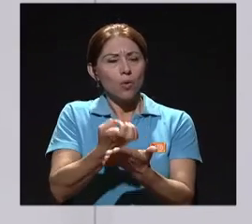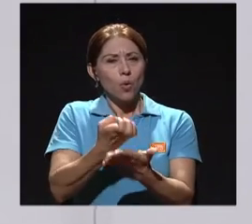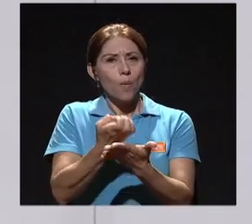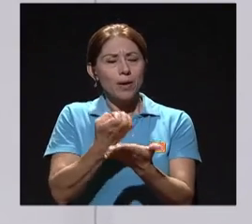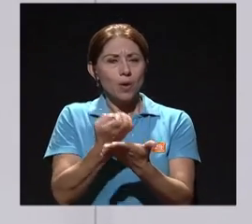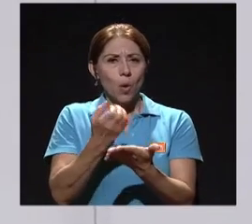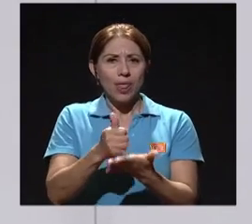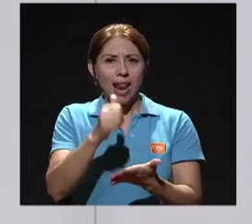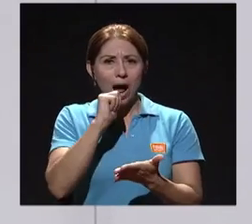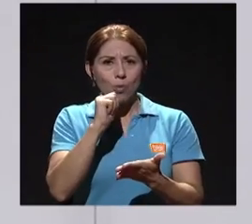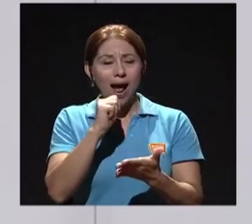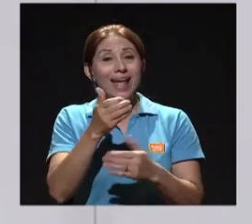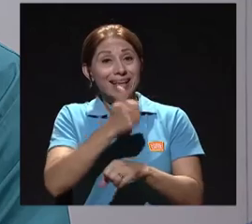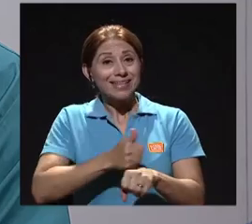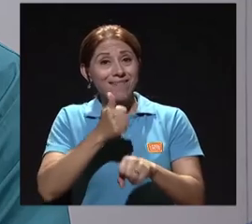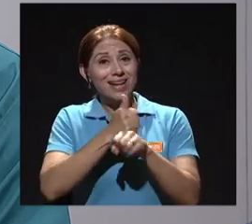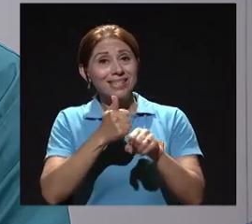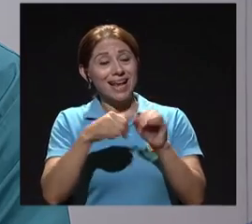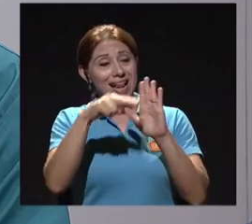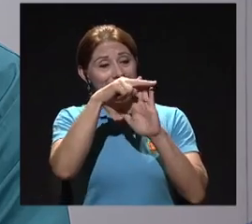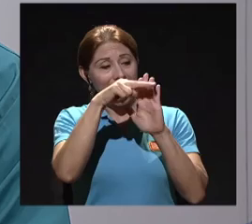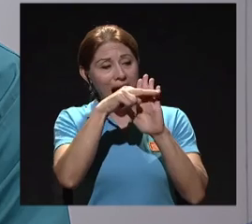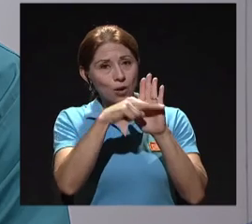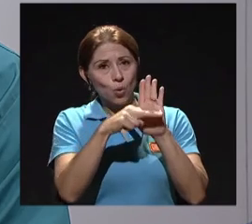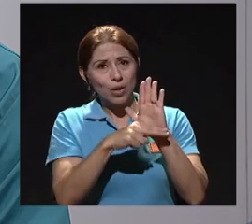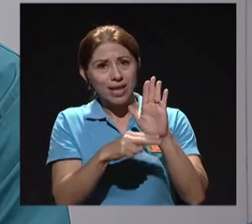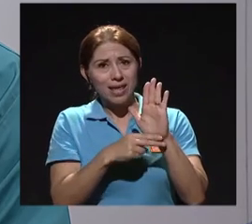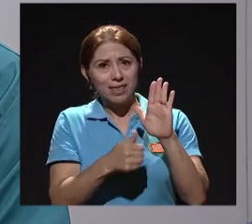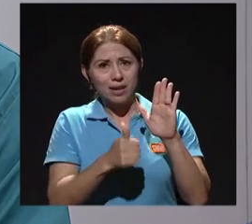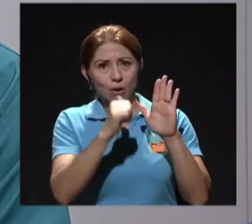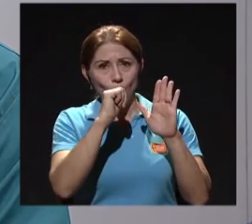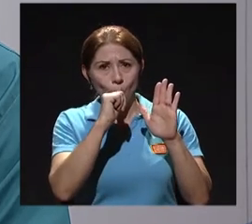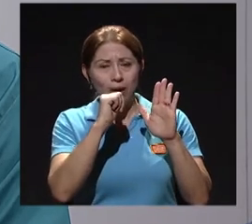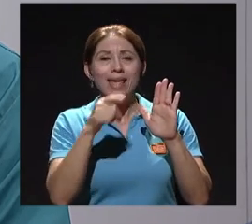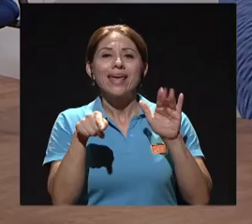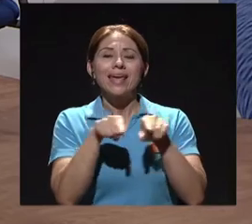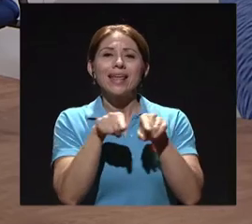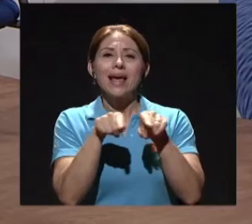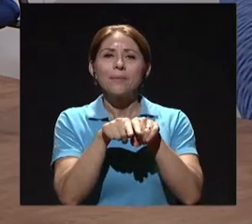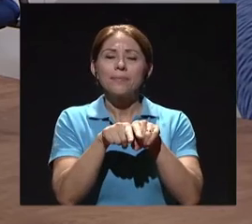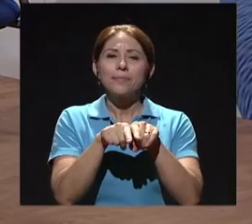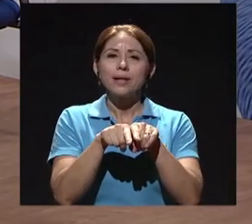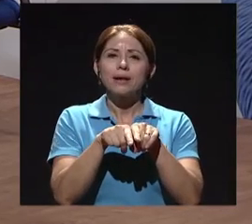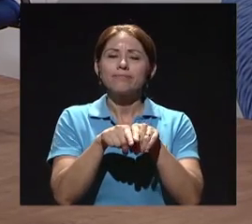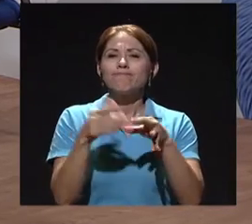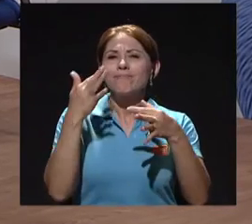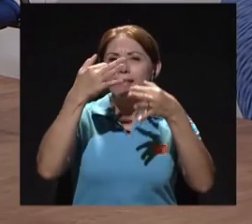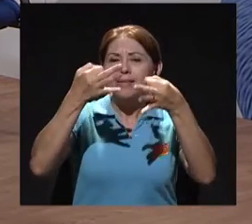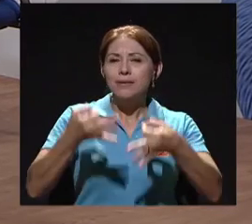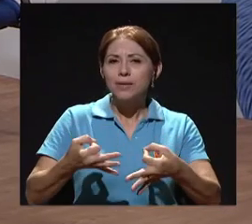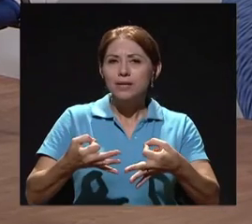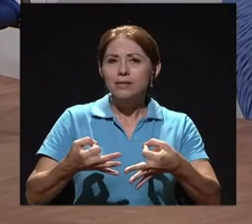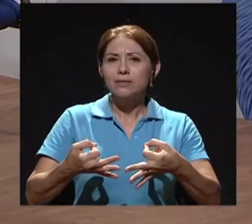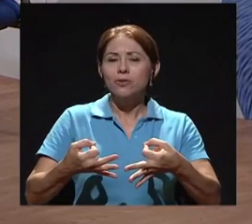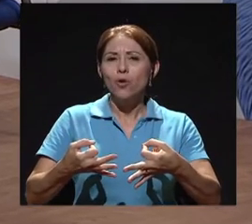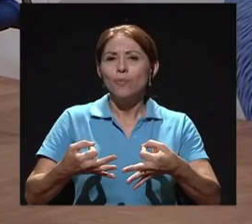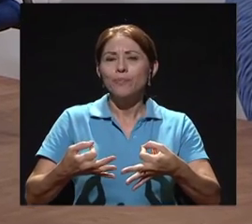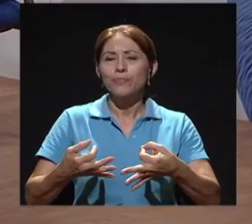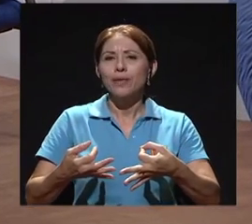determinación del canon hídrico y la determinación de no solamente